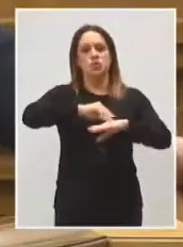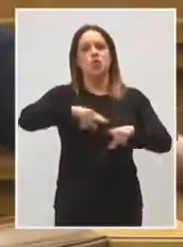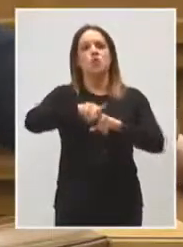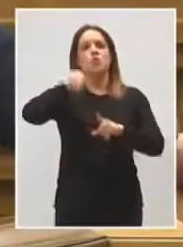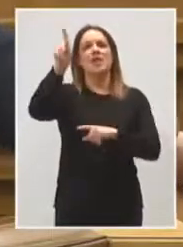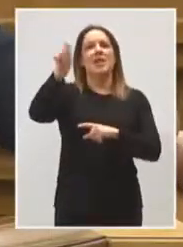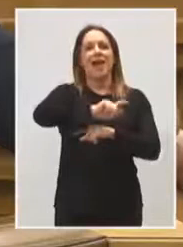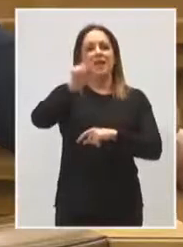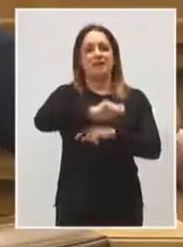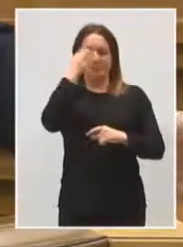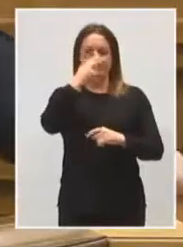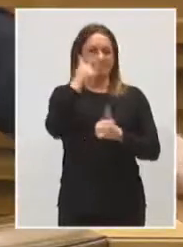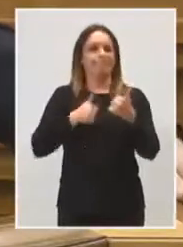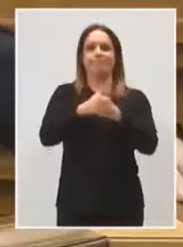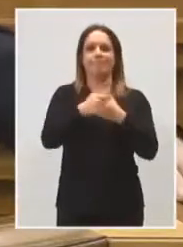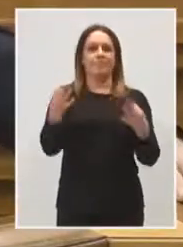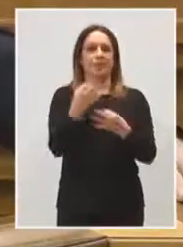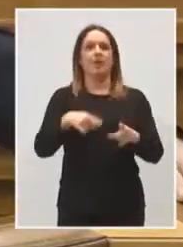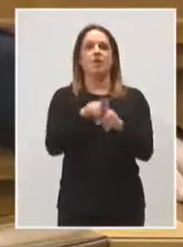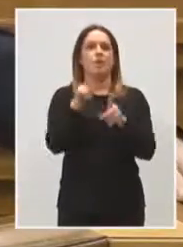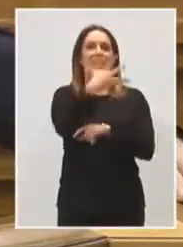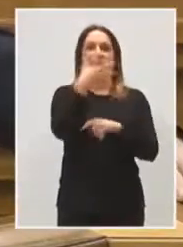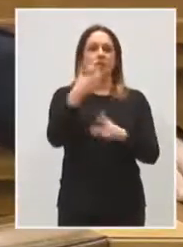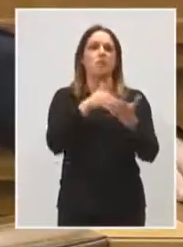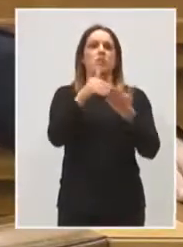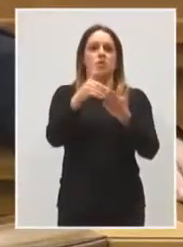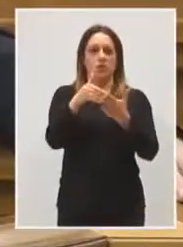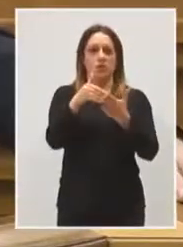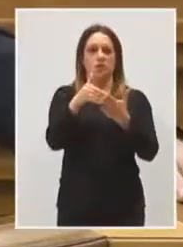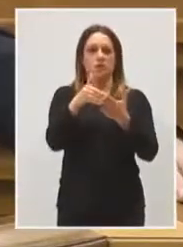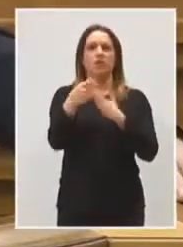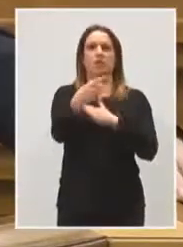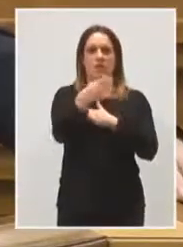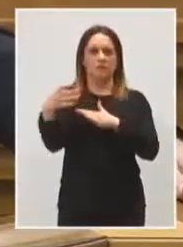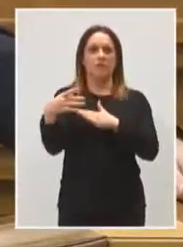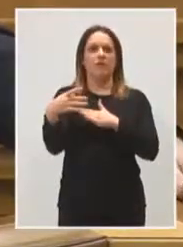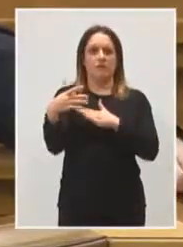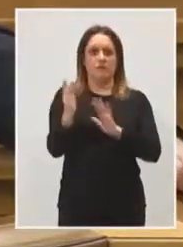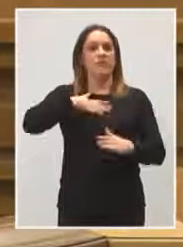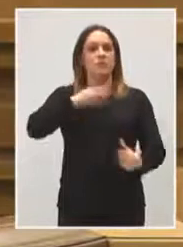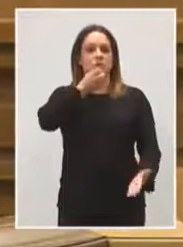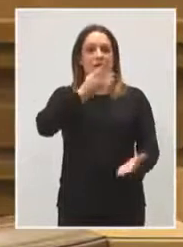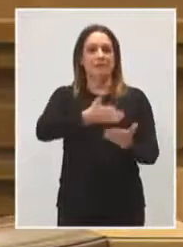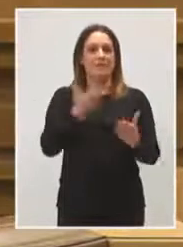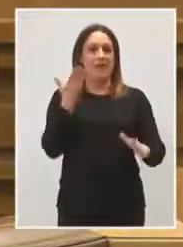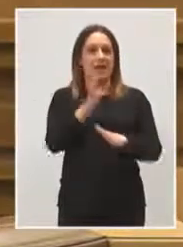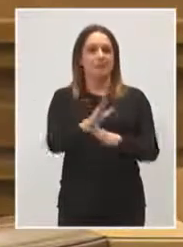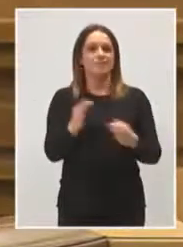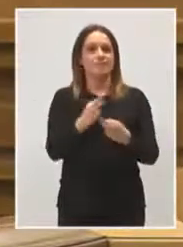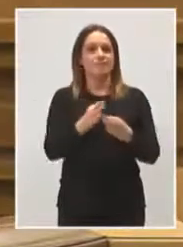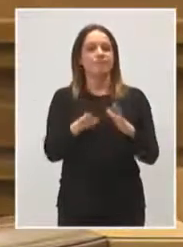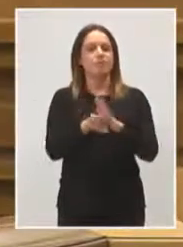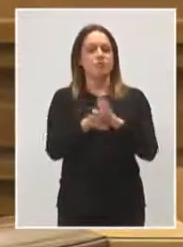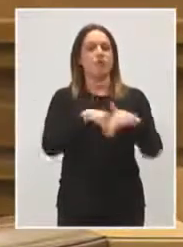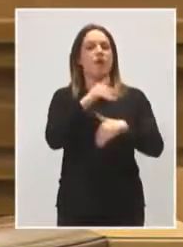Estado a todo o que se nos debe en dependencia. Os máis de 500 millóns que se nos adeudan en dependencia, que isto se viene acumulando desde hace anos, seguir avanzando